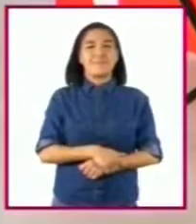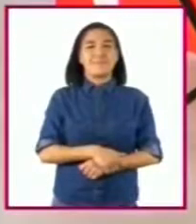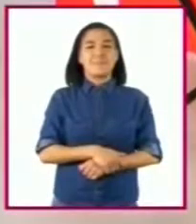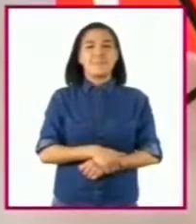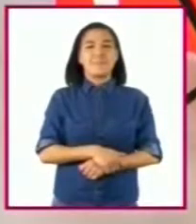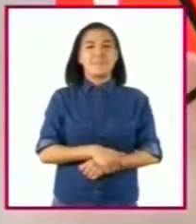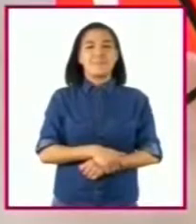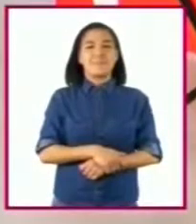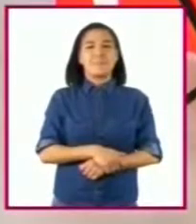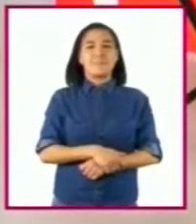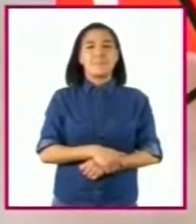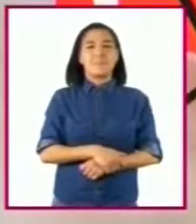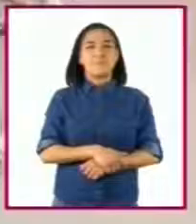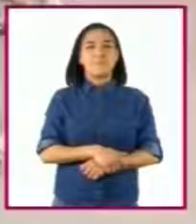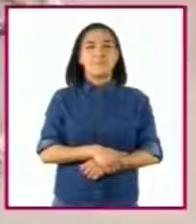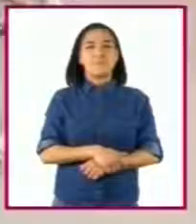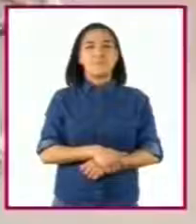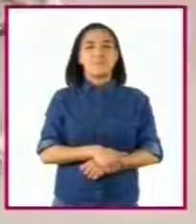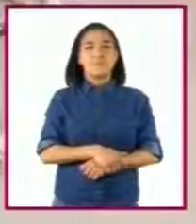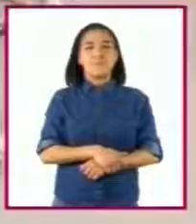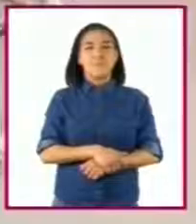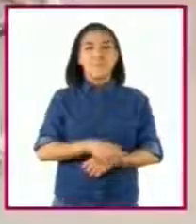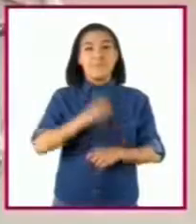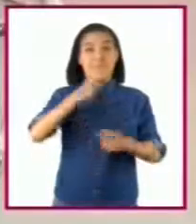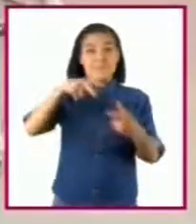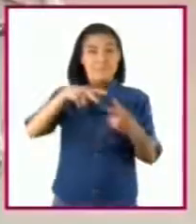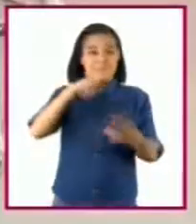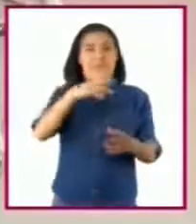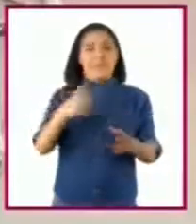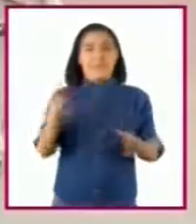nosotros ponemos el rombo al centro.